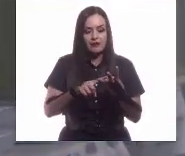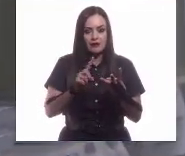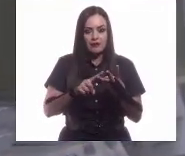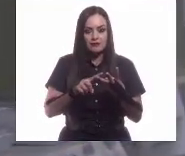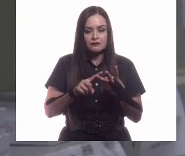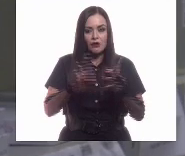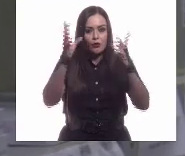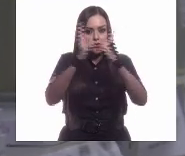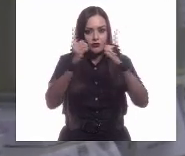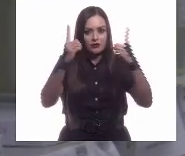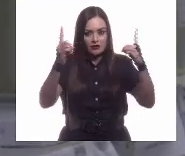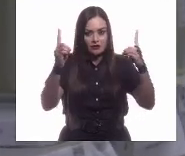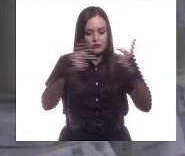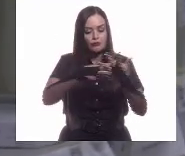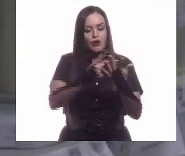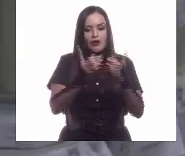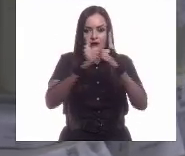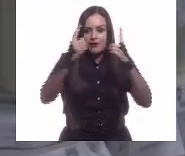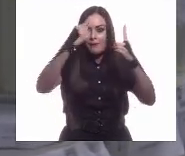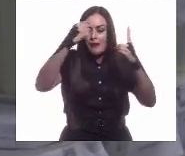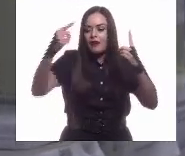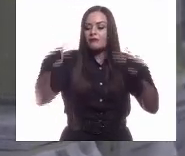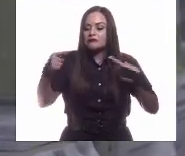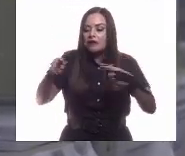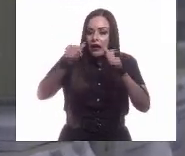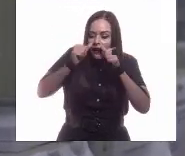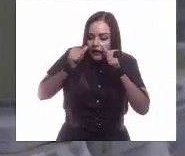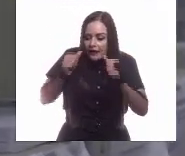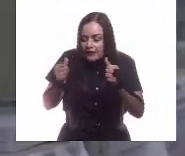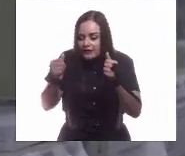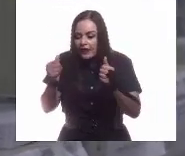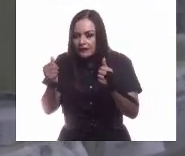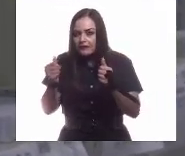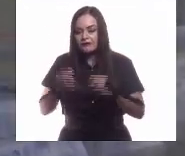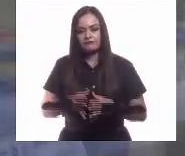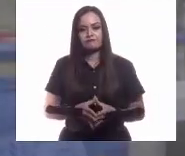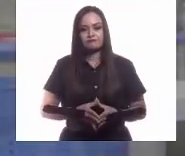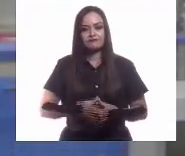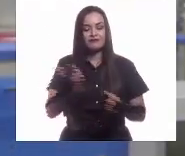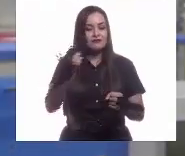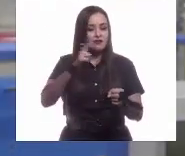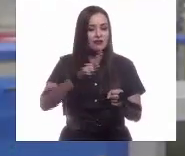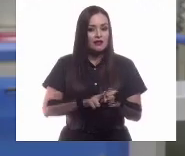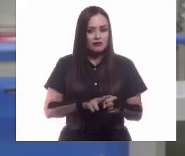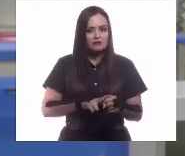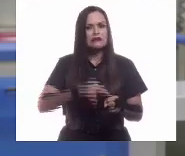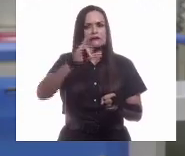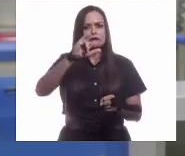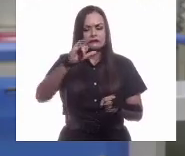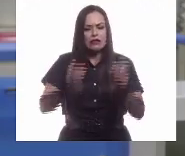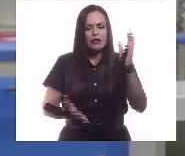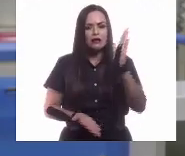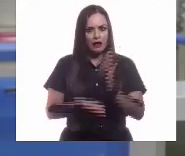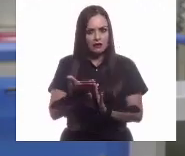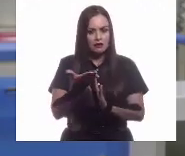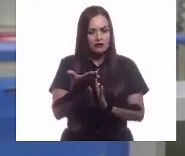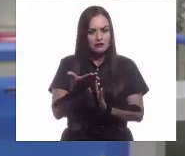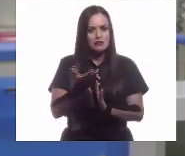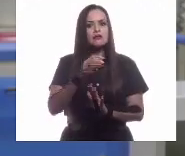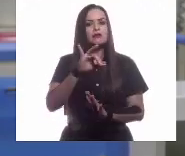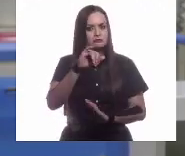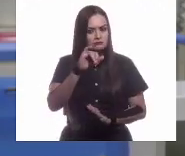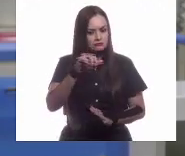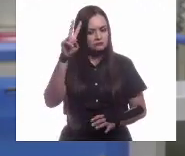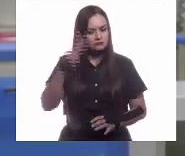sistema de calidad en la atención a la población. Nuestra infraestructura hospitalaria ha crecido de manera notable en estos años